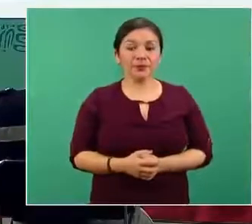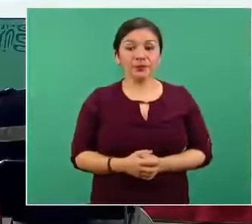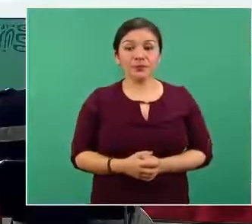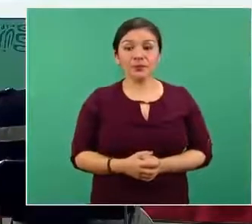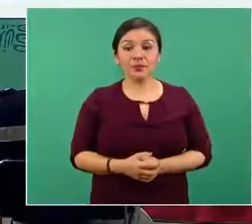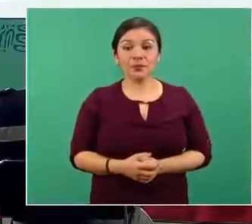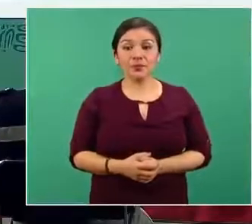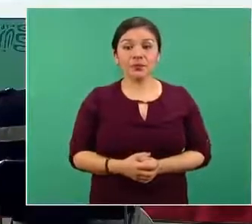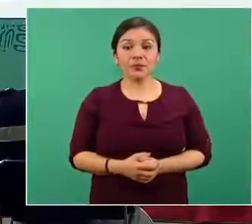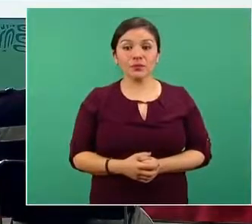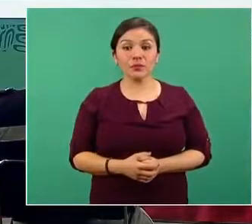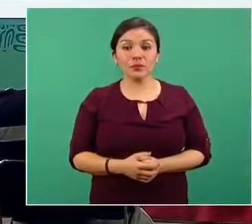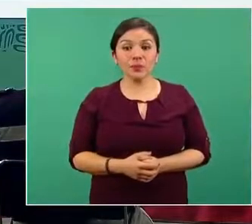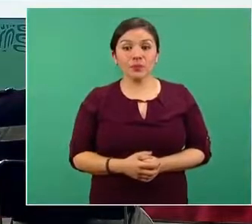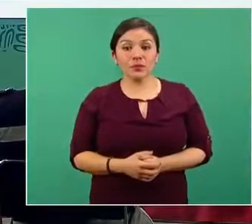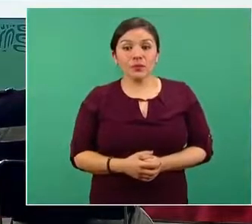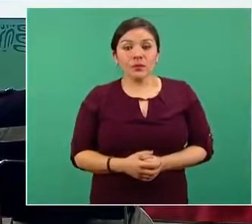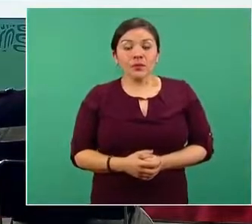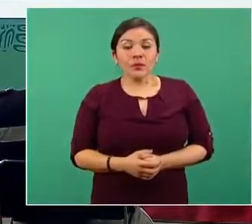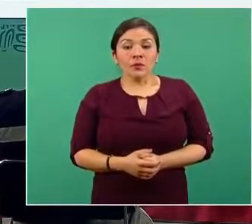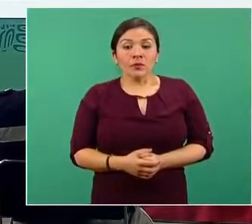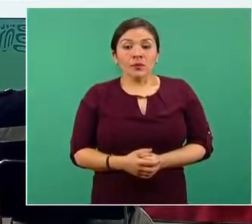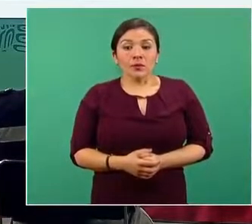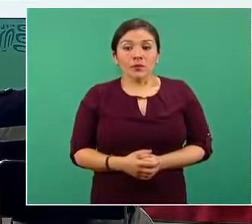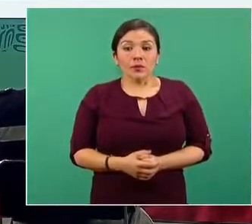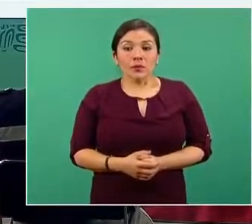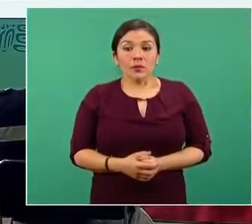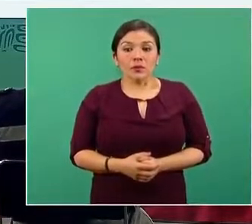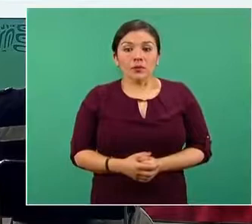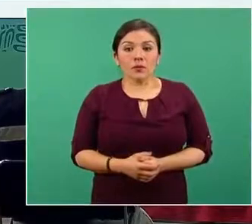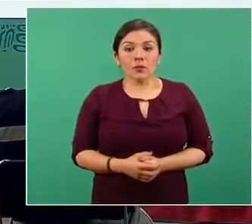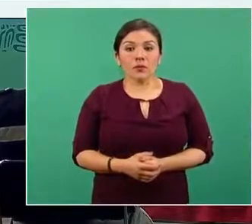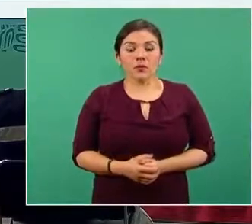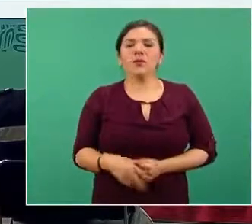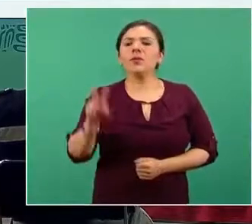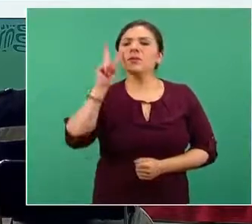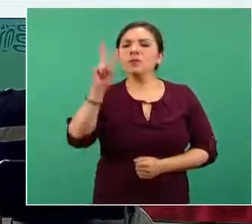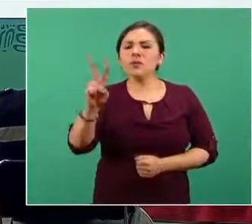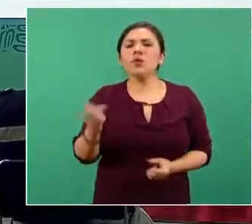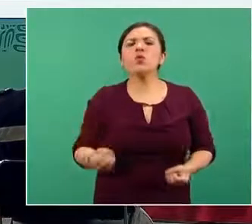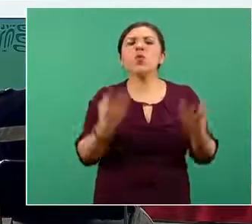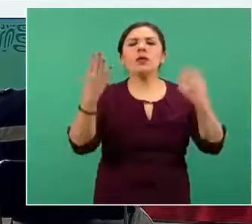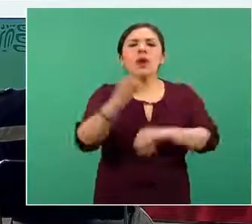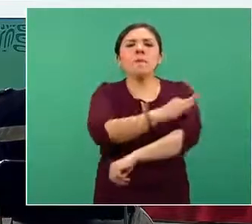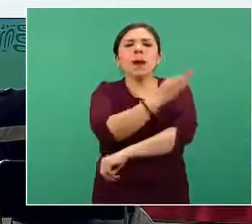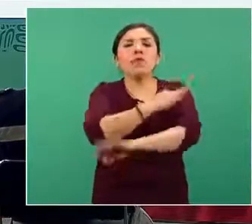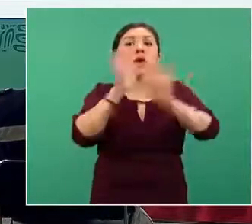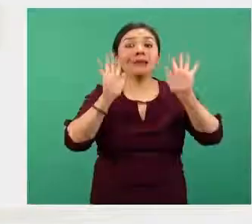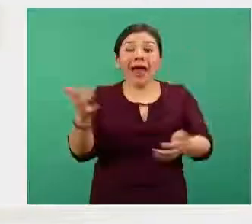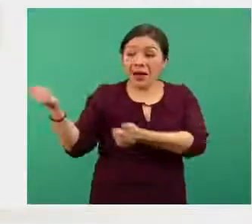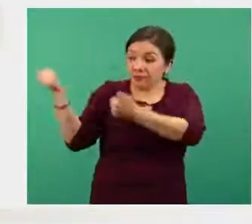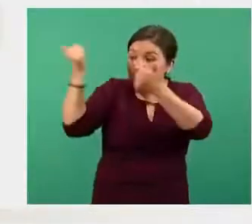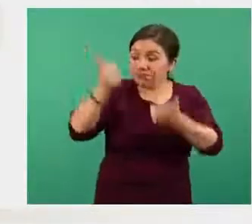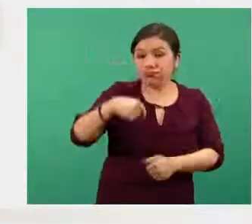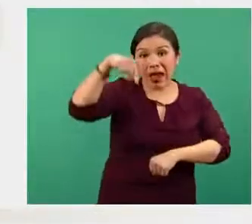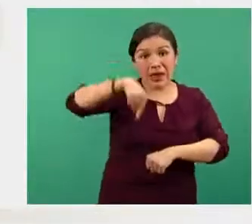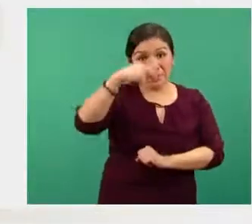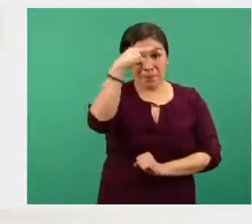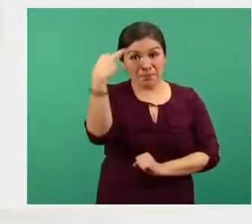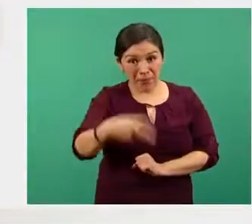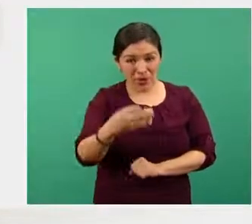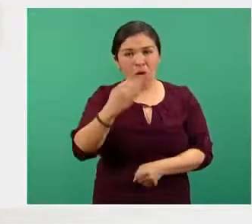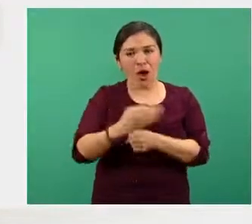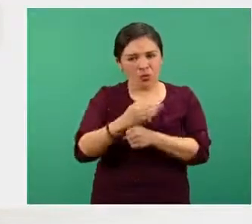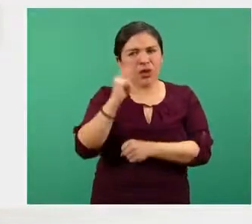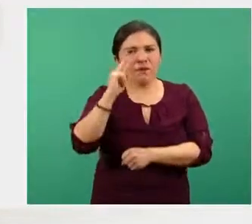siguiente diapositiva, aquí tenemos precisamente las dosis que hasta el día de hoy se han recibido. Ahorita vamos a ver por cada uno de